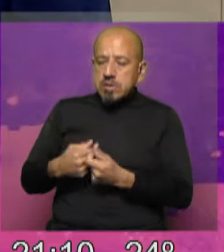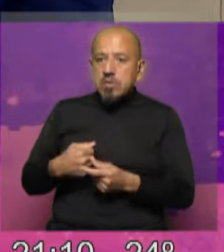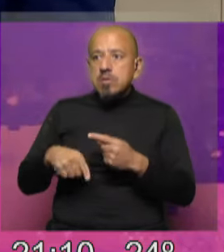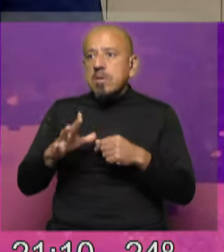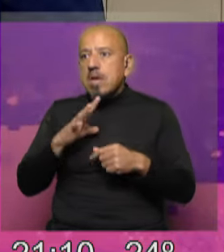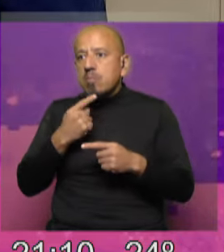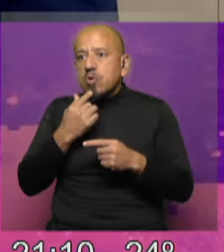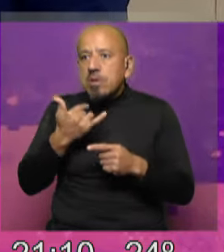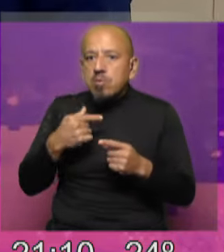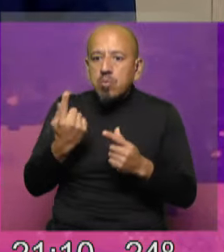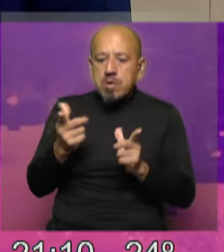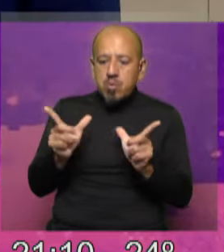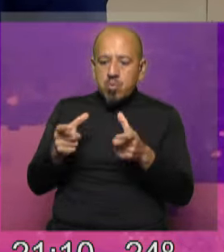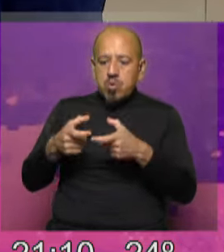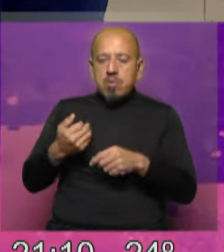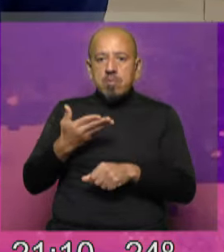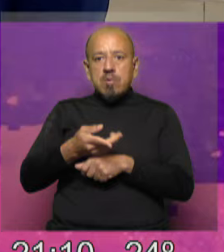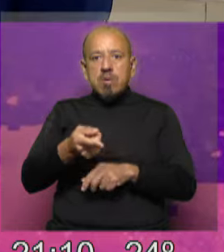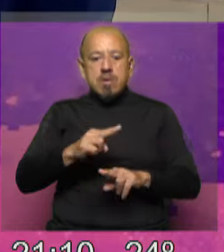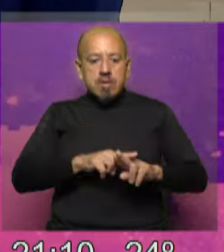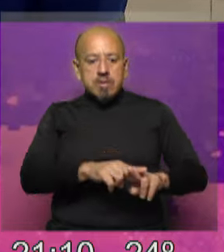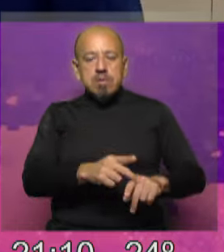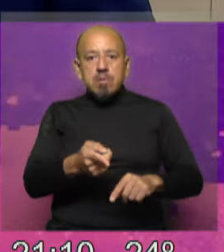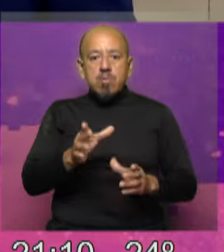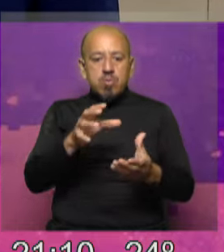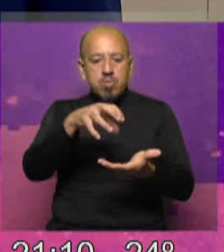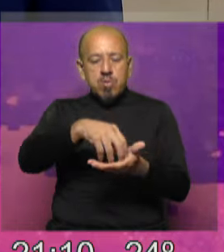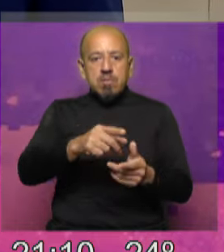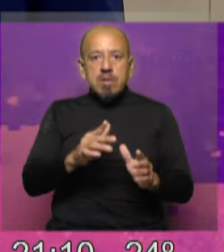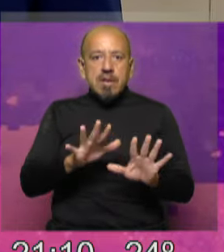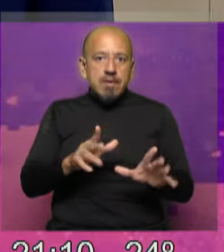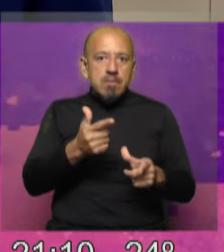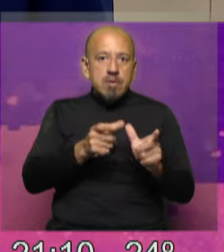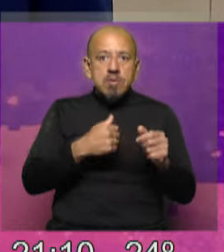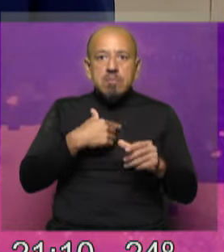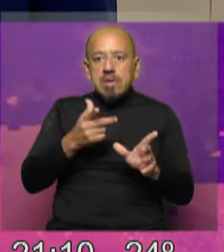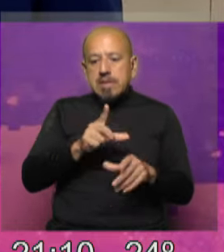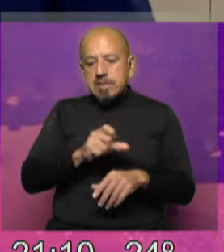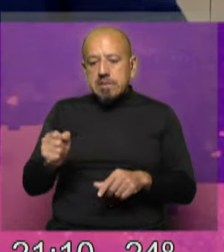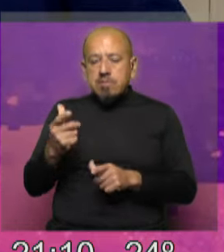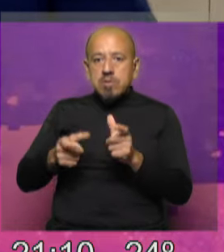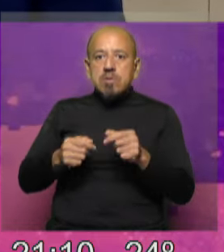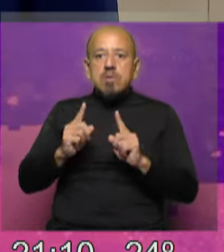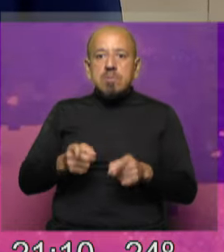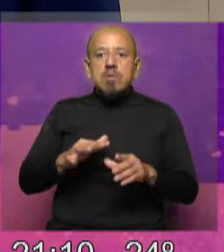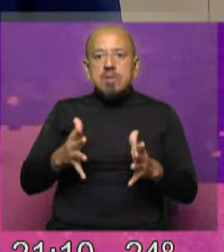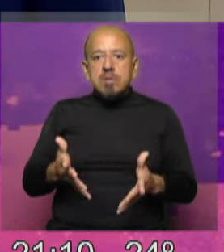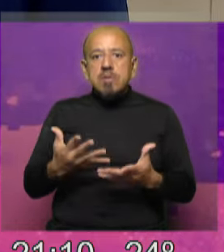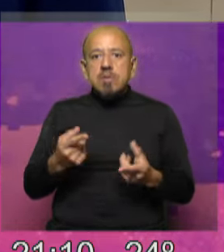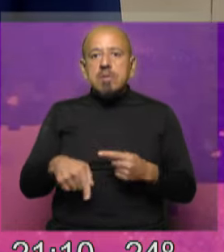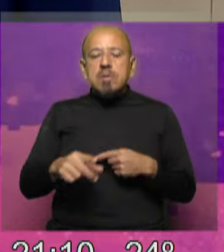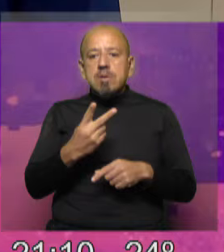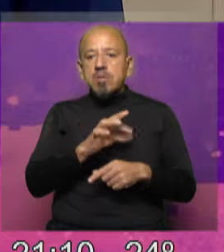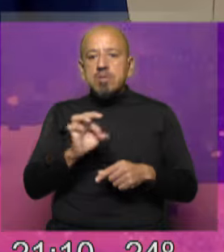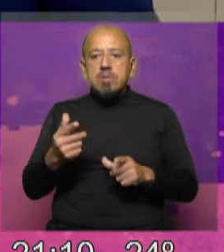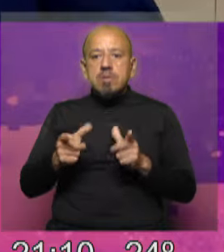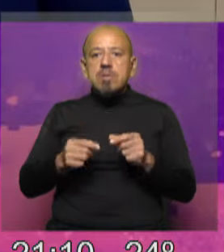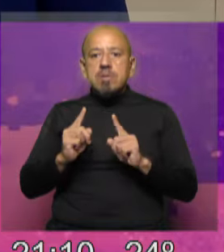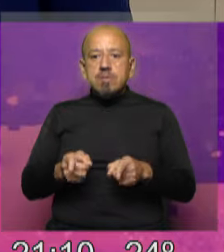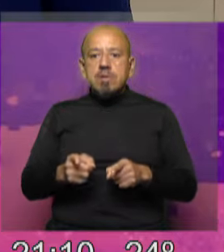una reunión con 10 personas, nos pide una sala y le damos una sala para 10. Y si quiere un evento para 100, también tiene una sala. Y si quiere un evento para 200, también lo